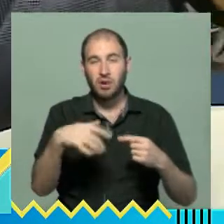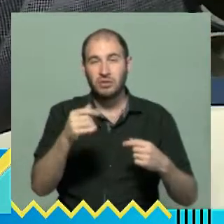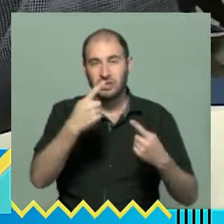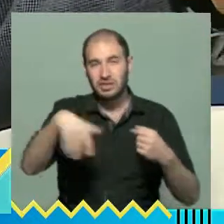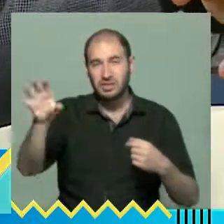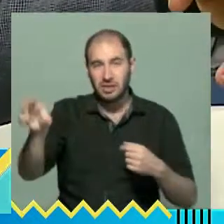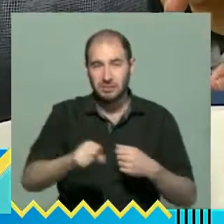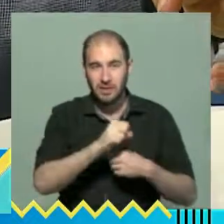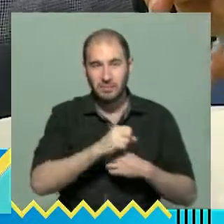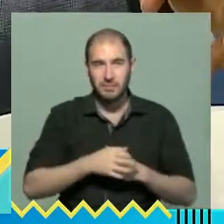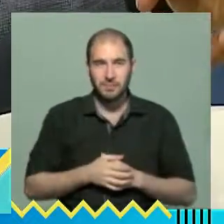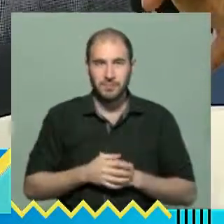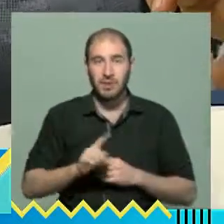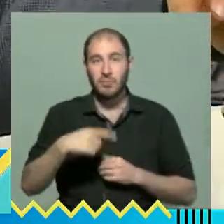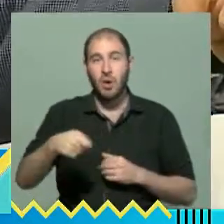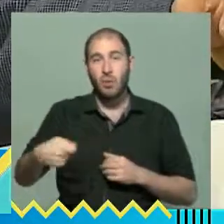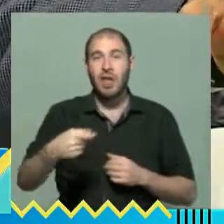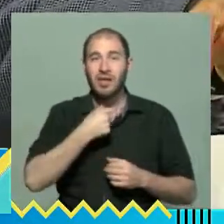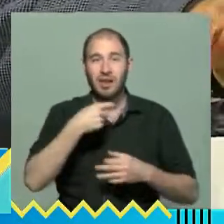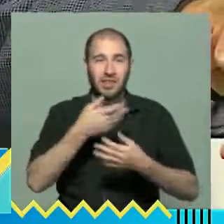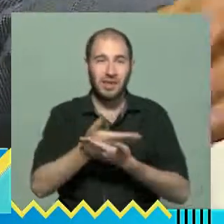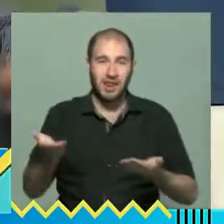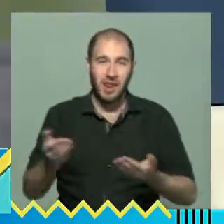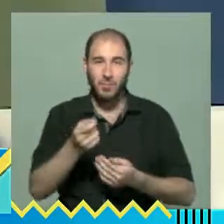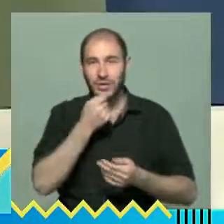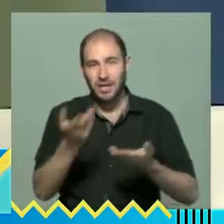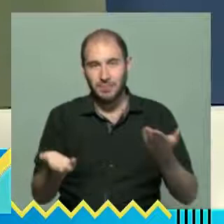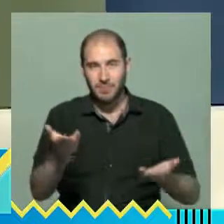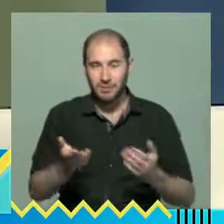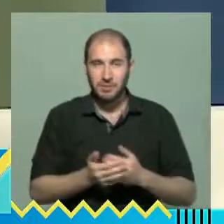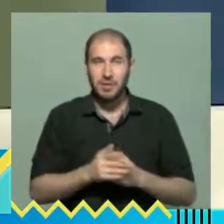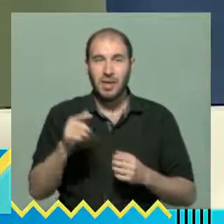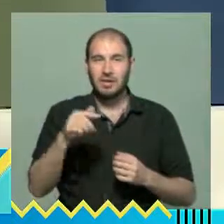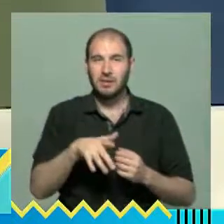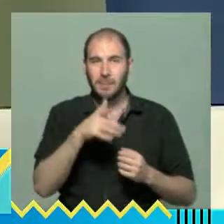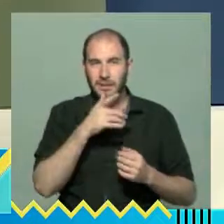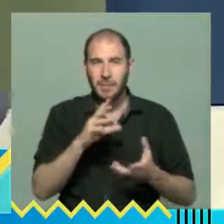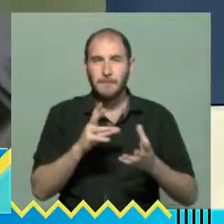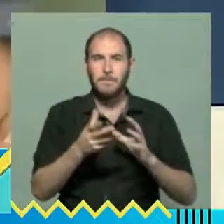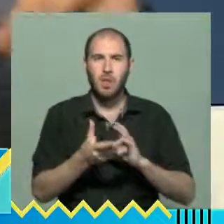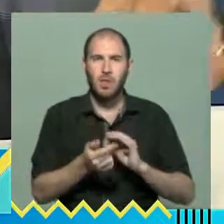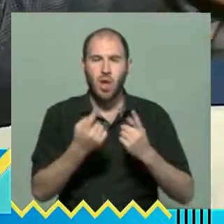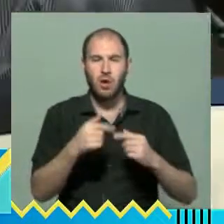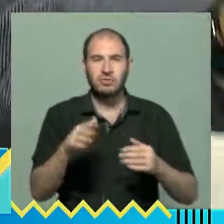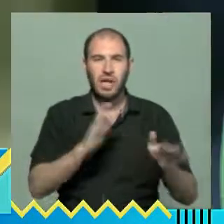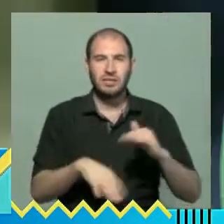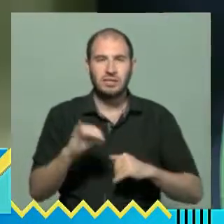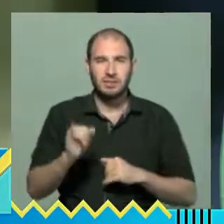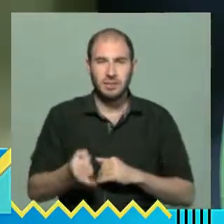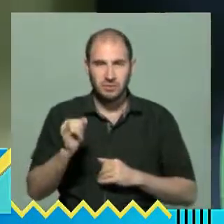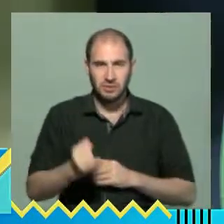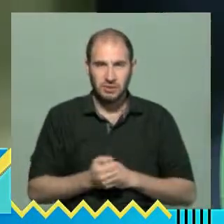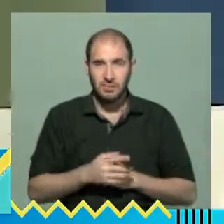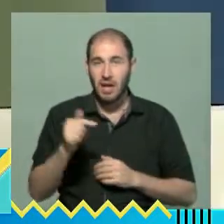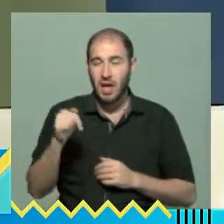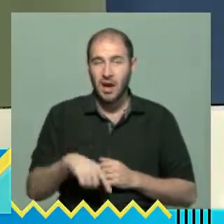terminaba, digamos, jubilando de gerente general, por decirlo de alguna manera, Sí. y eso era ser como un modelo de lo que se debía hacer, ¿verdad? Bueno,